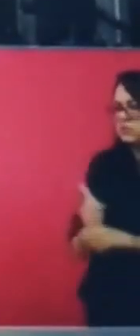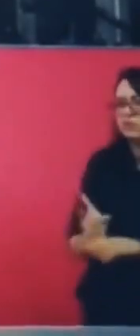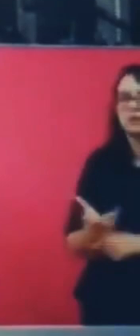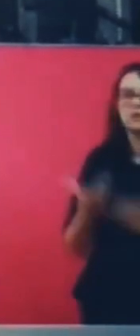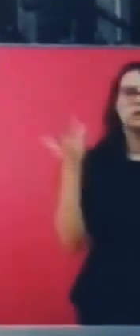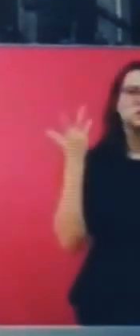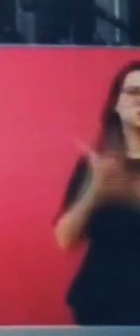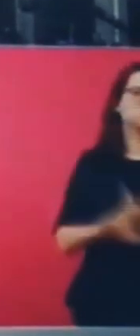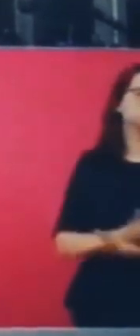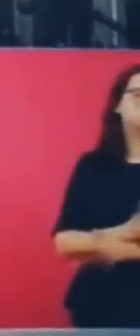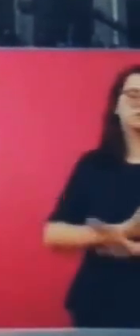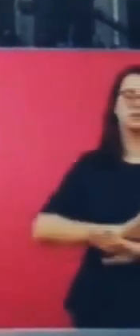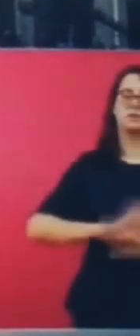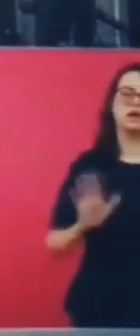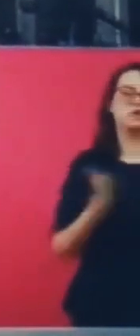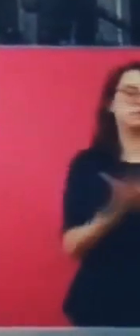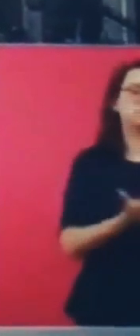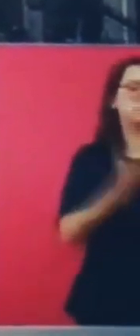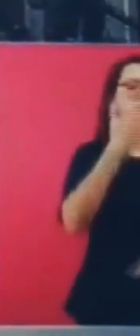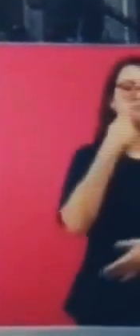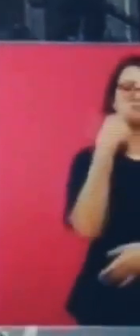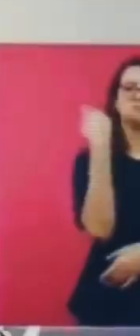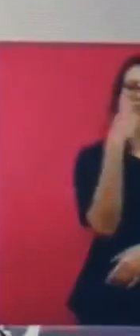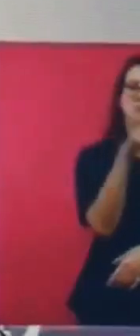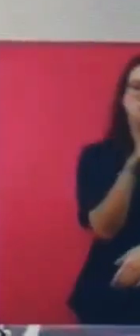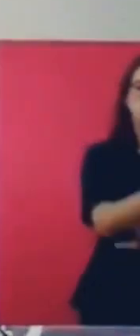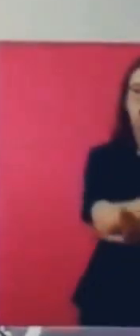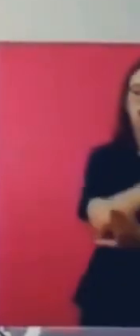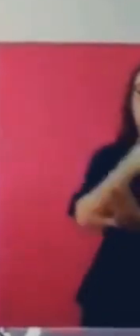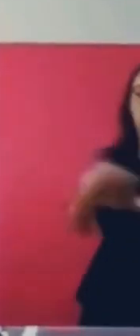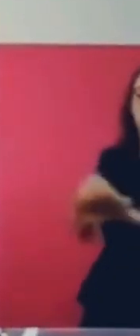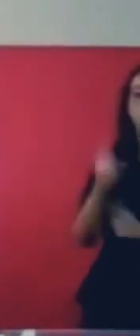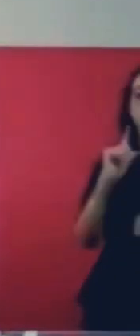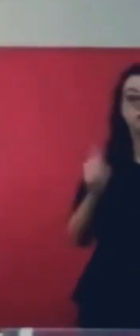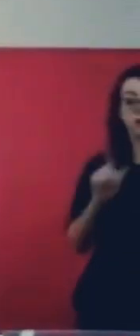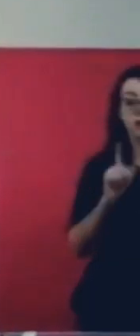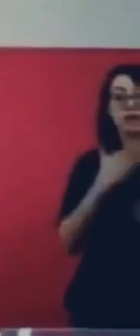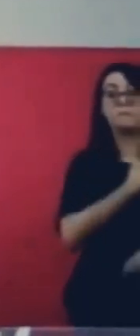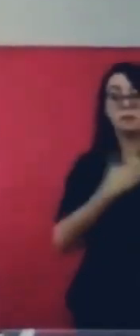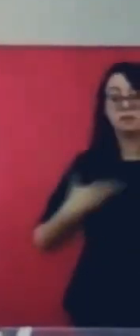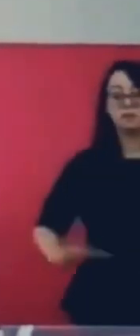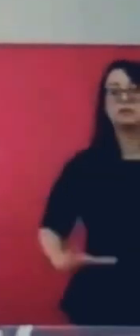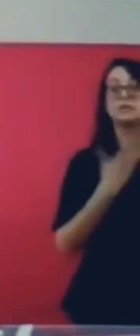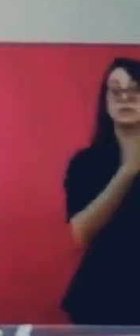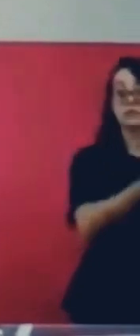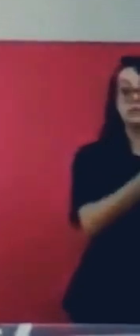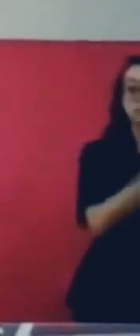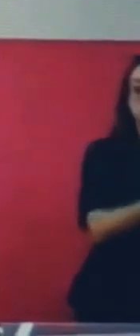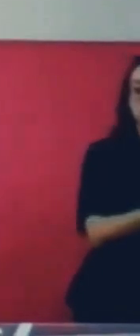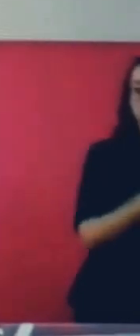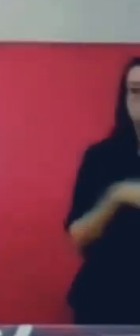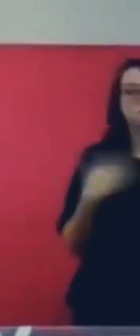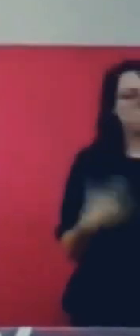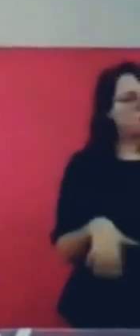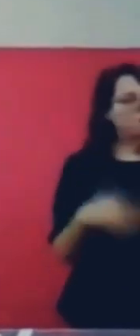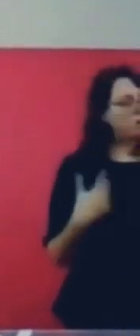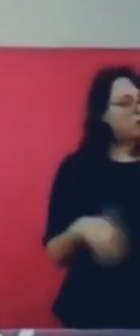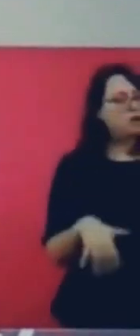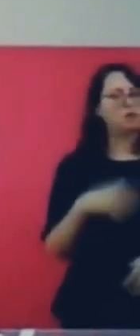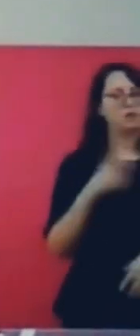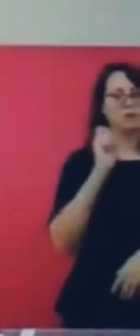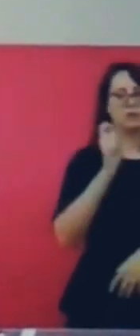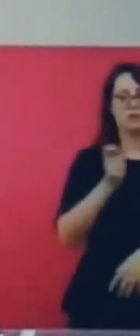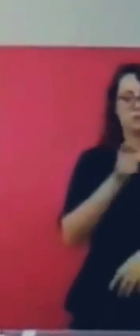Unidos presentó una demanda contra el estado de Texas. Entonces, hay una decisión del gobierno federal de apoyar a México en